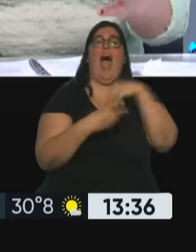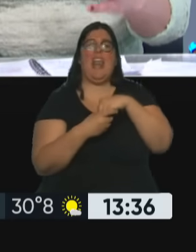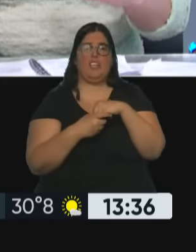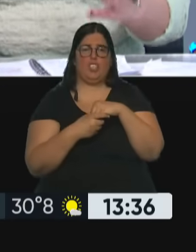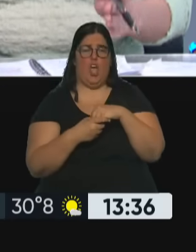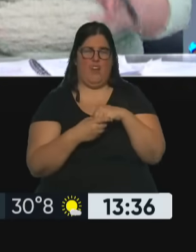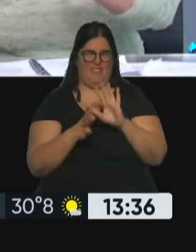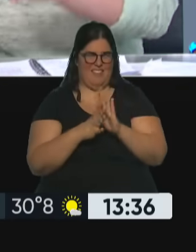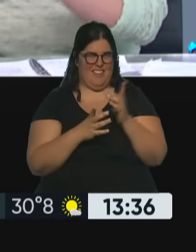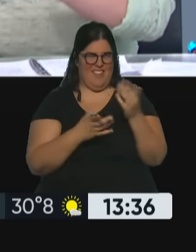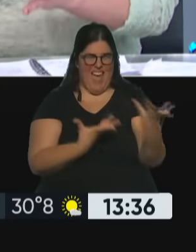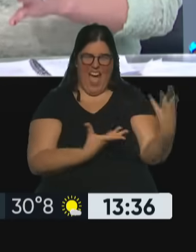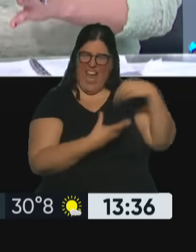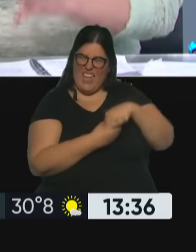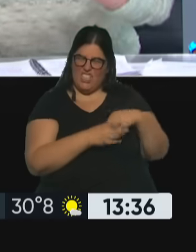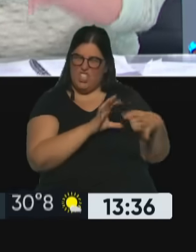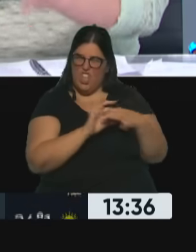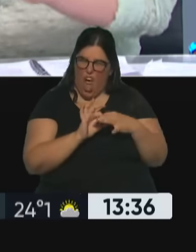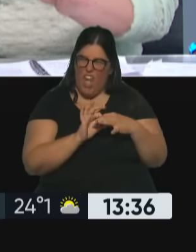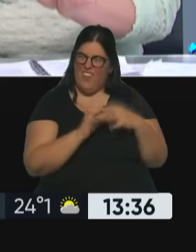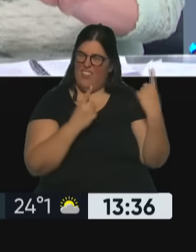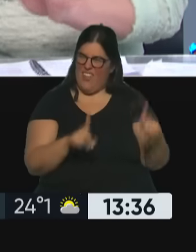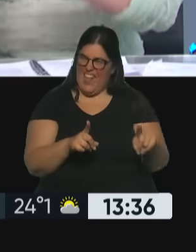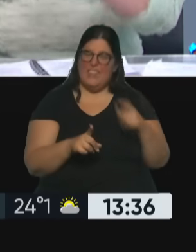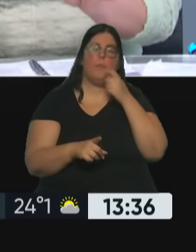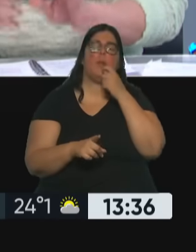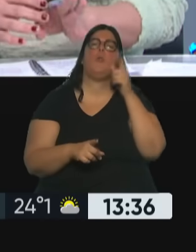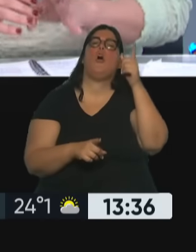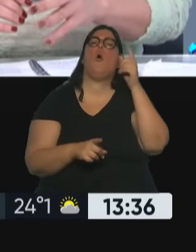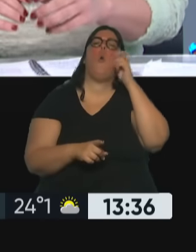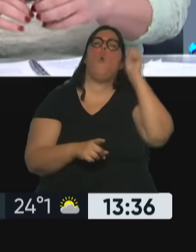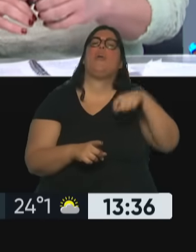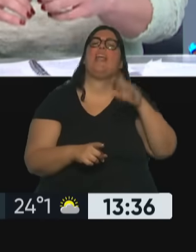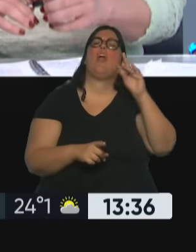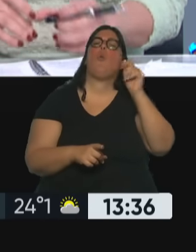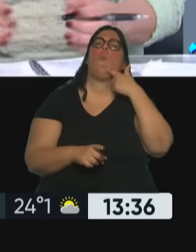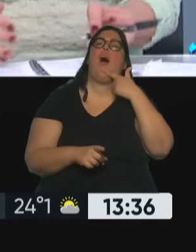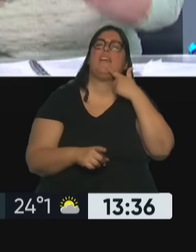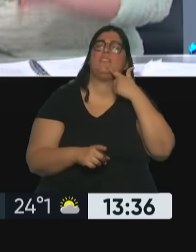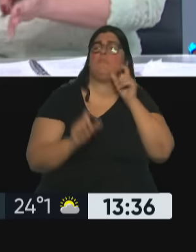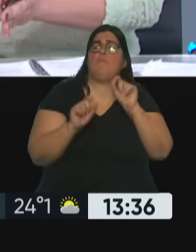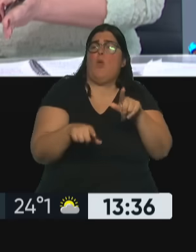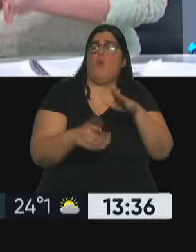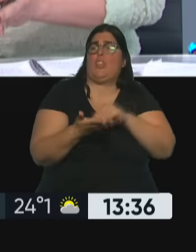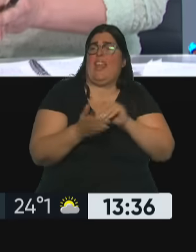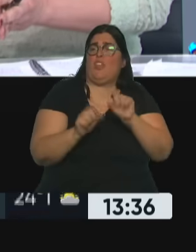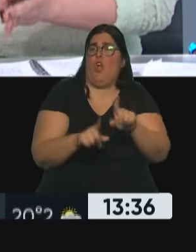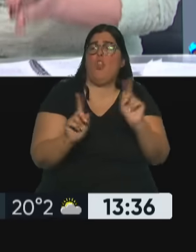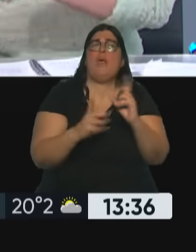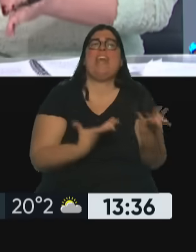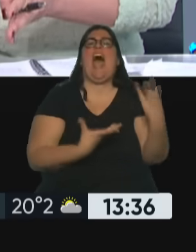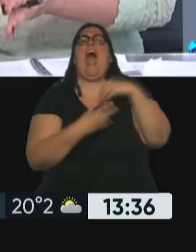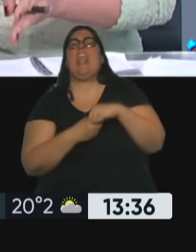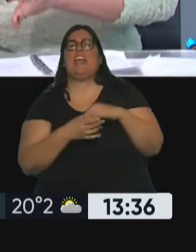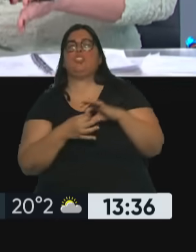lo considera una anexión del estilo el Donbass en Ucrania, ¿no? Eso para empezar a pensar eso. Pero también de la otra parte,